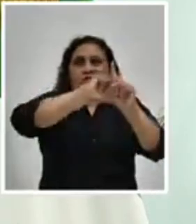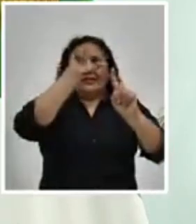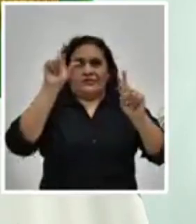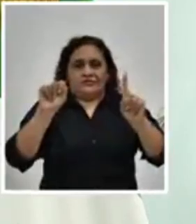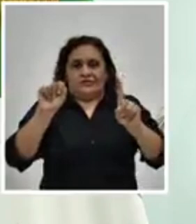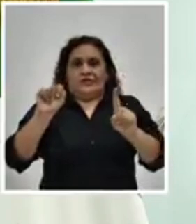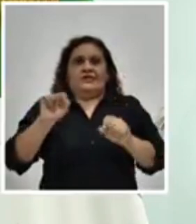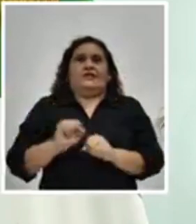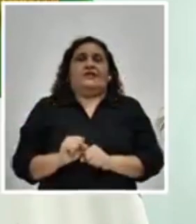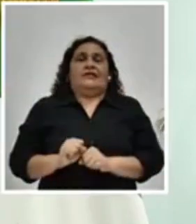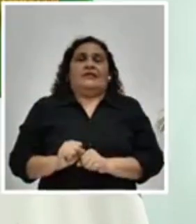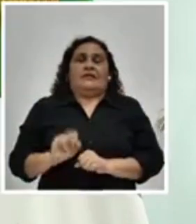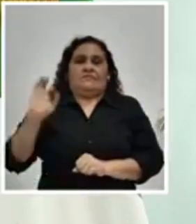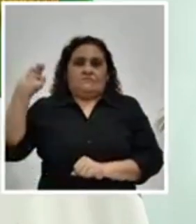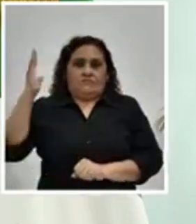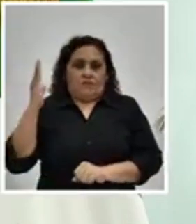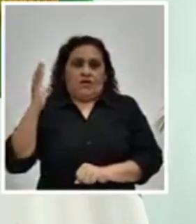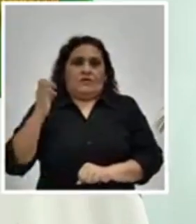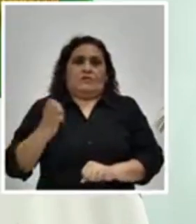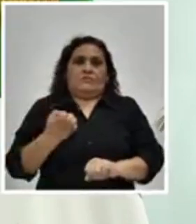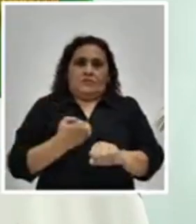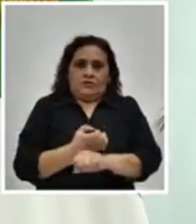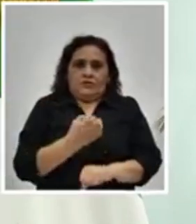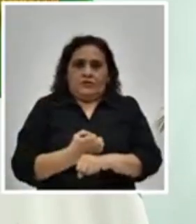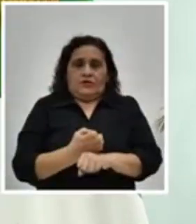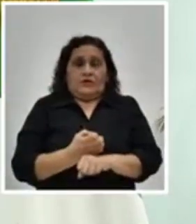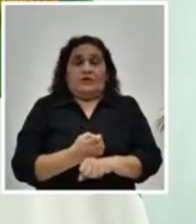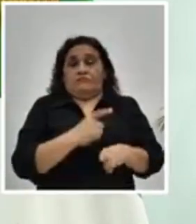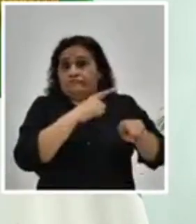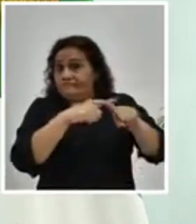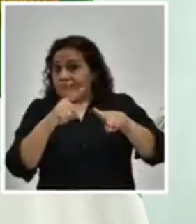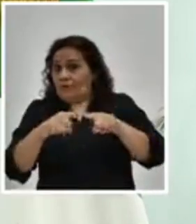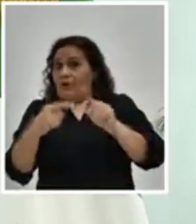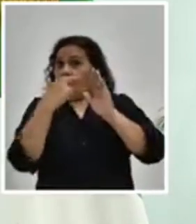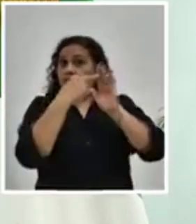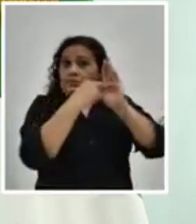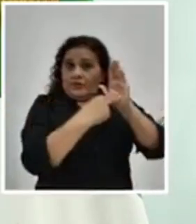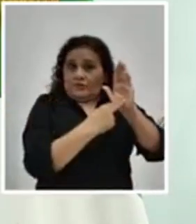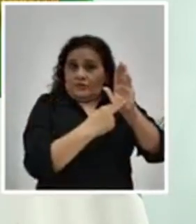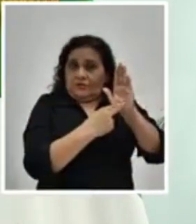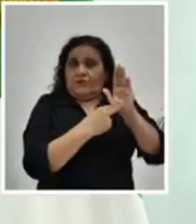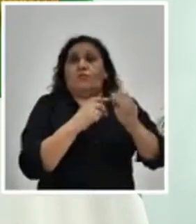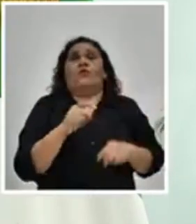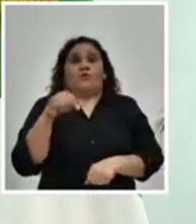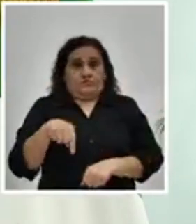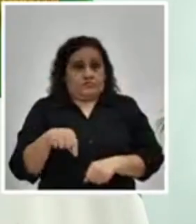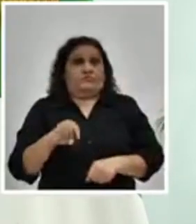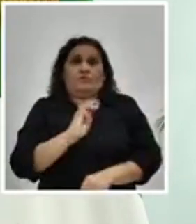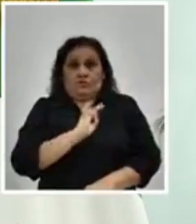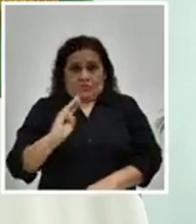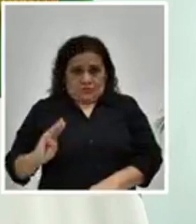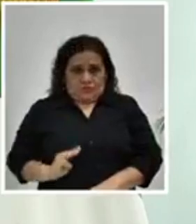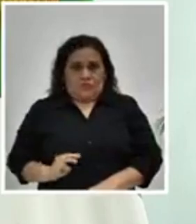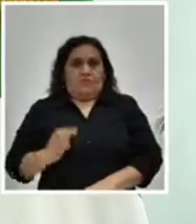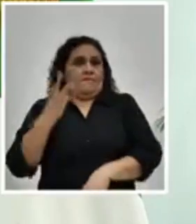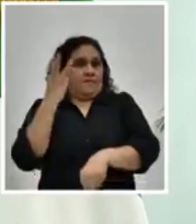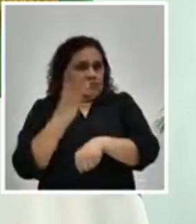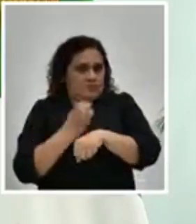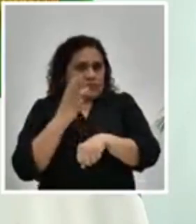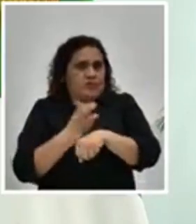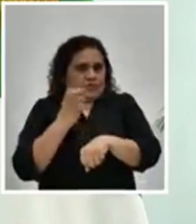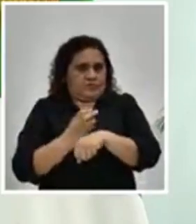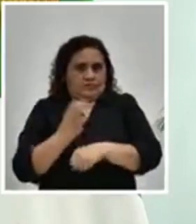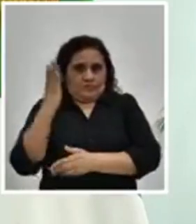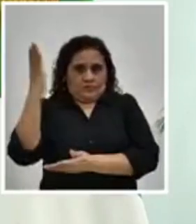estatal, así como con las demás normativas aplicables, por lo que el municipio recibió por tercera ocasión,